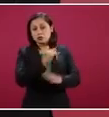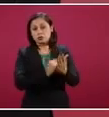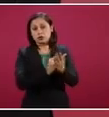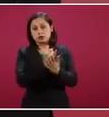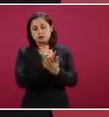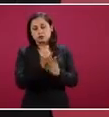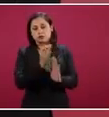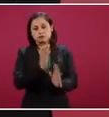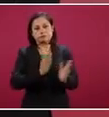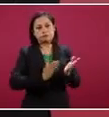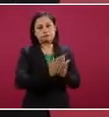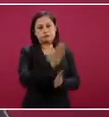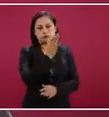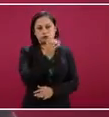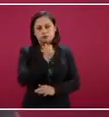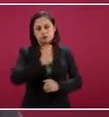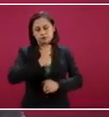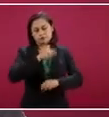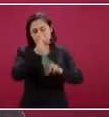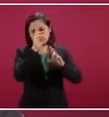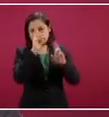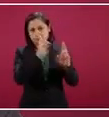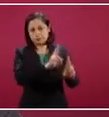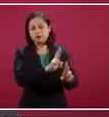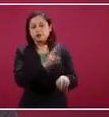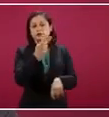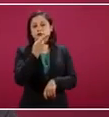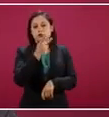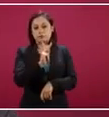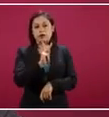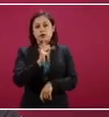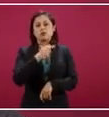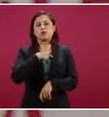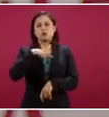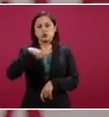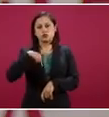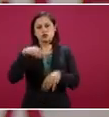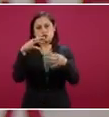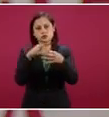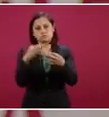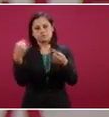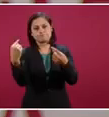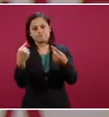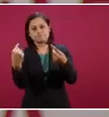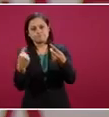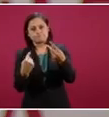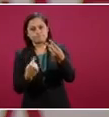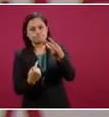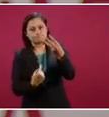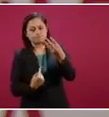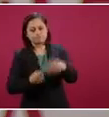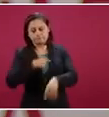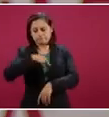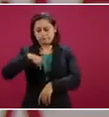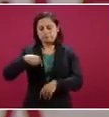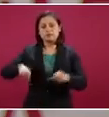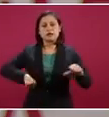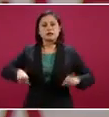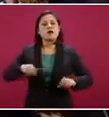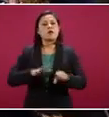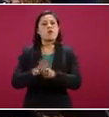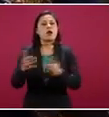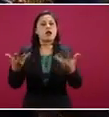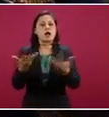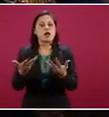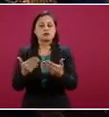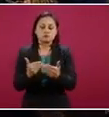tomen, pero sí es nuestra obligación informar lo que se ha venido haciendo y en dónde estamos. Bueno, que